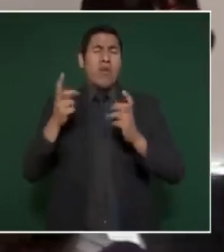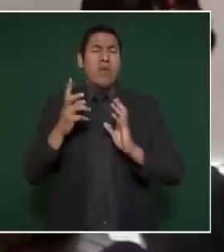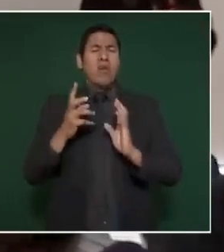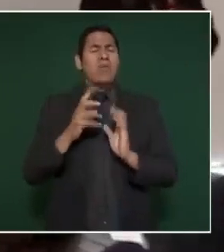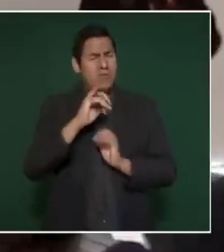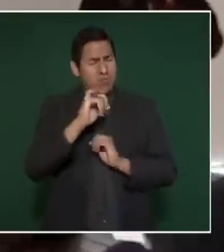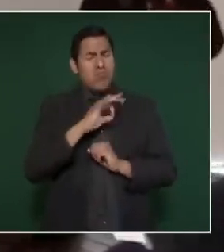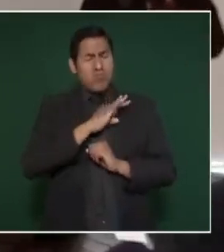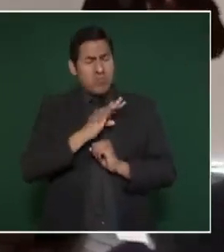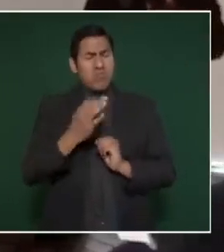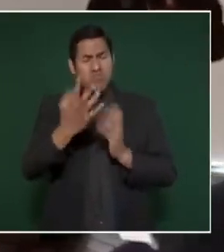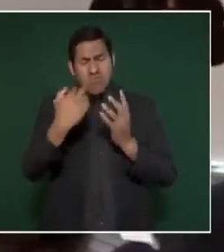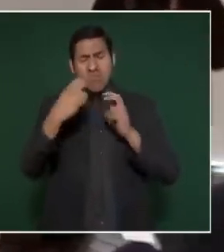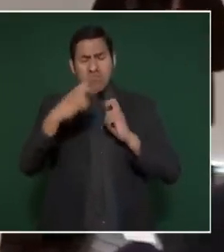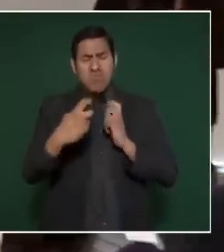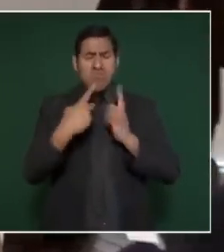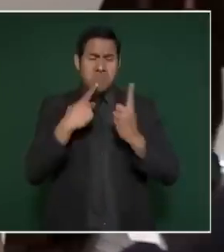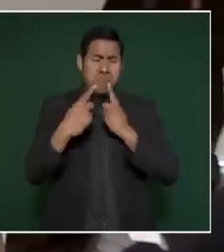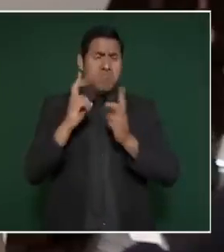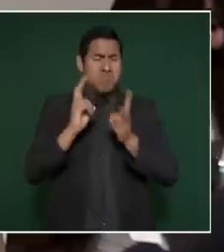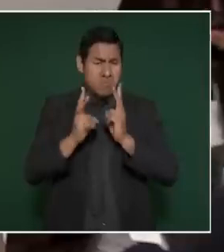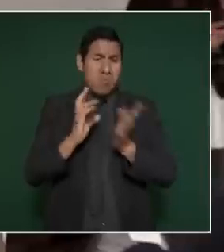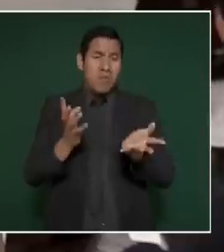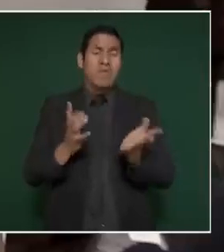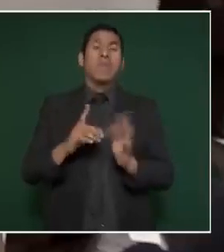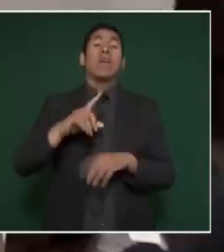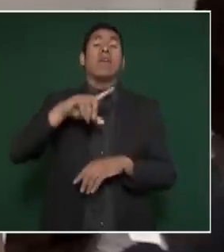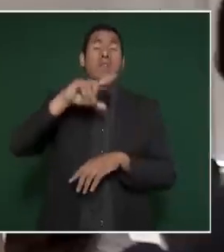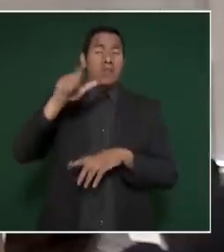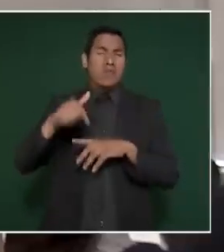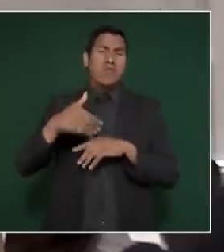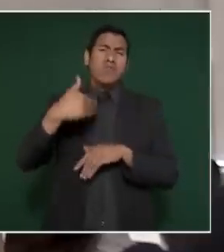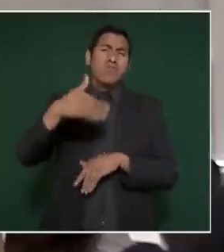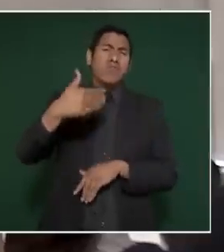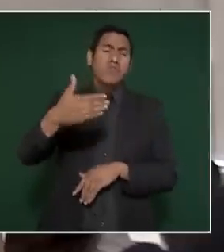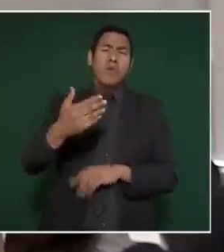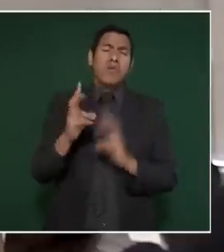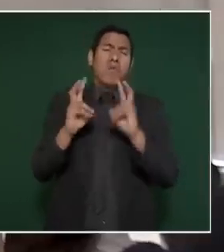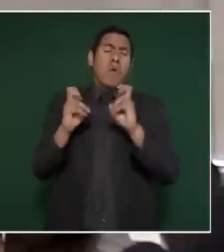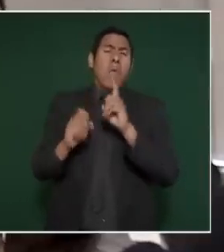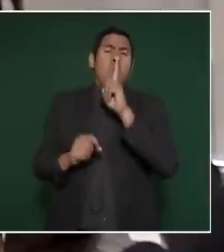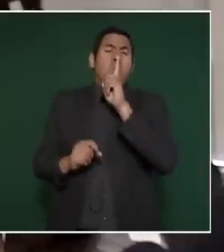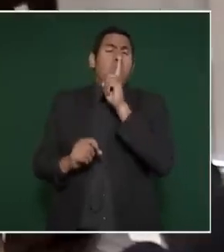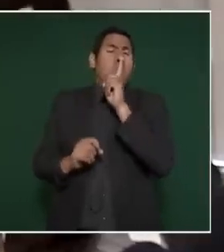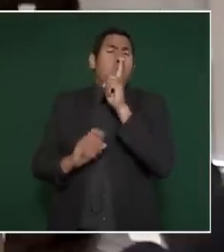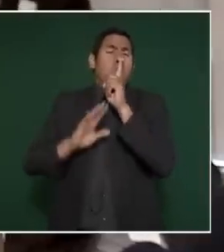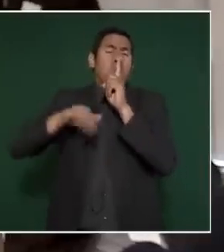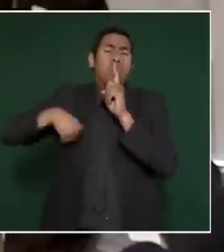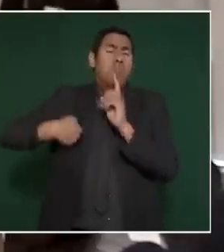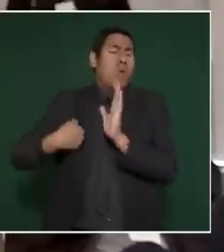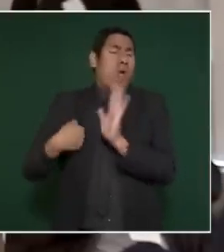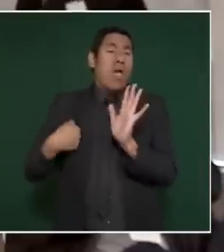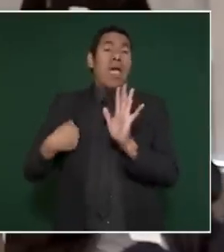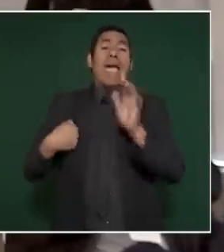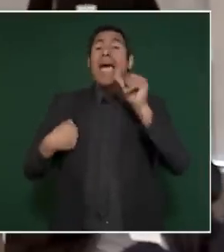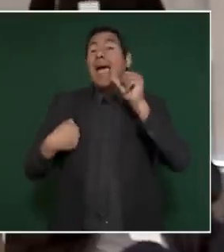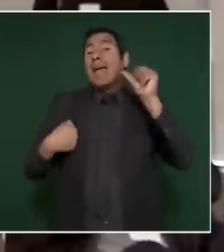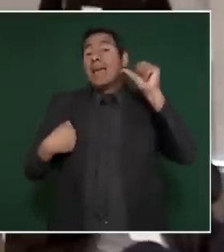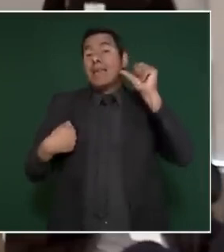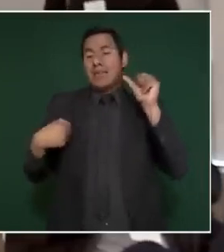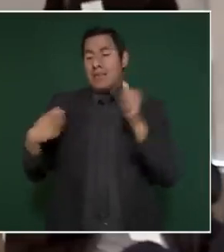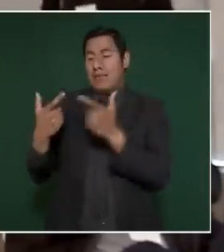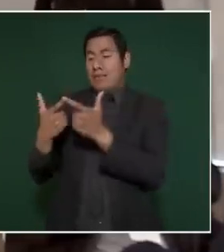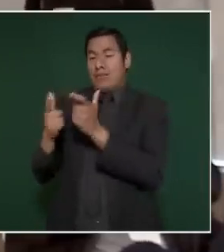y ver este tema. Luego, pues ya no hubo, se habló más del tema. Ayer los legisladores del PAN,